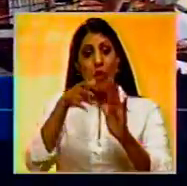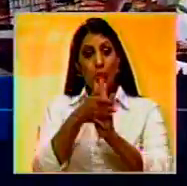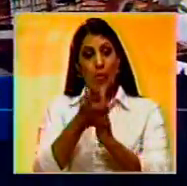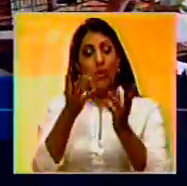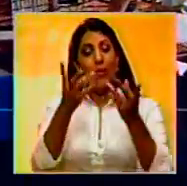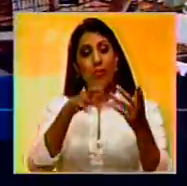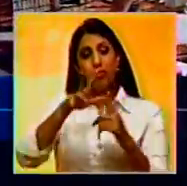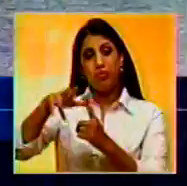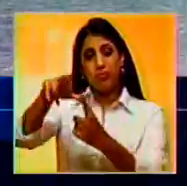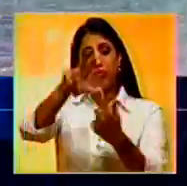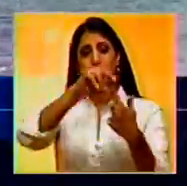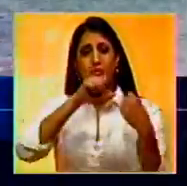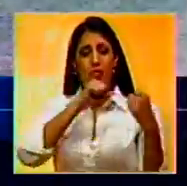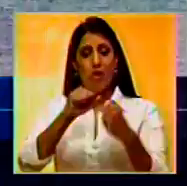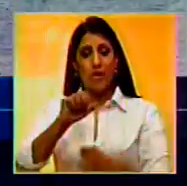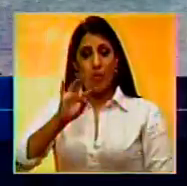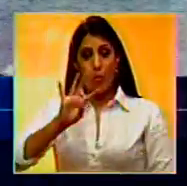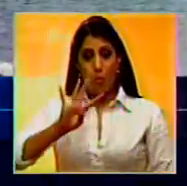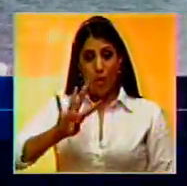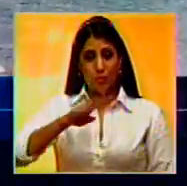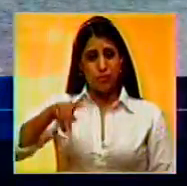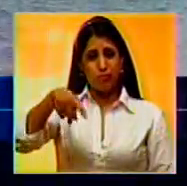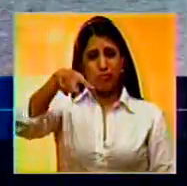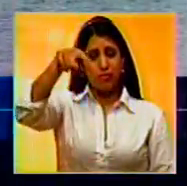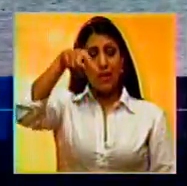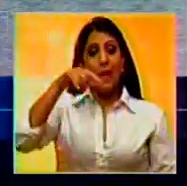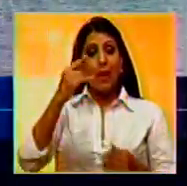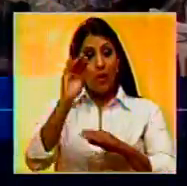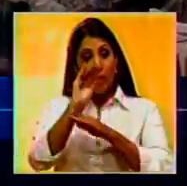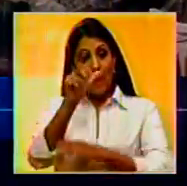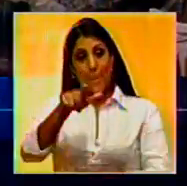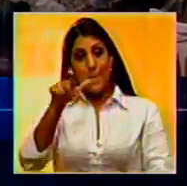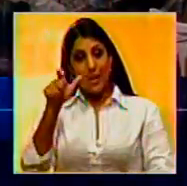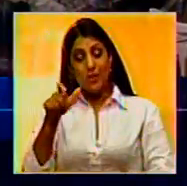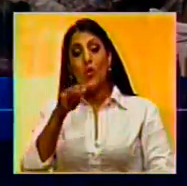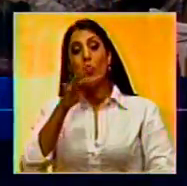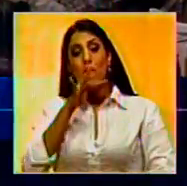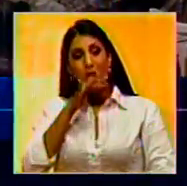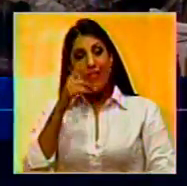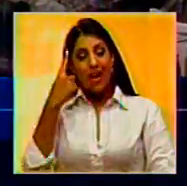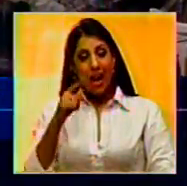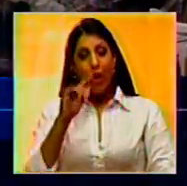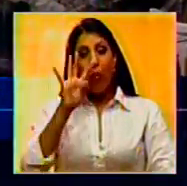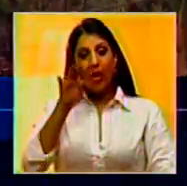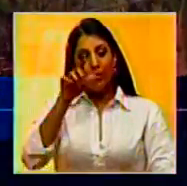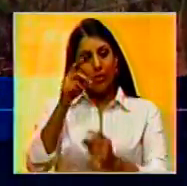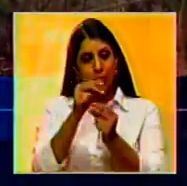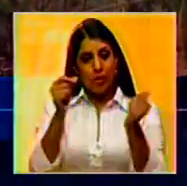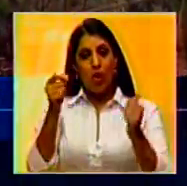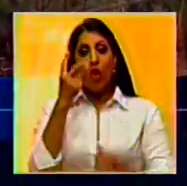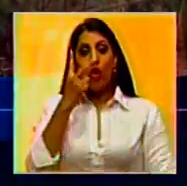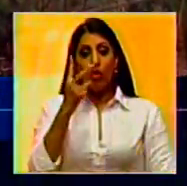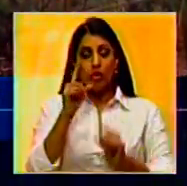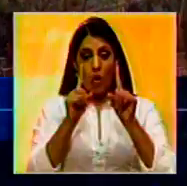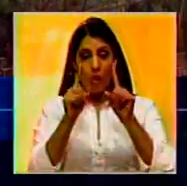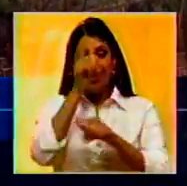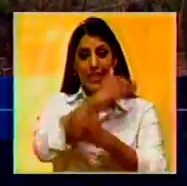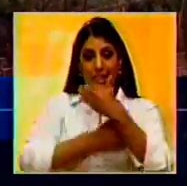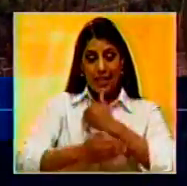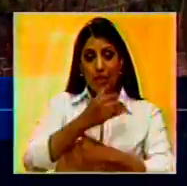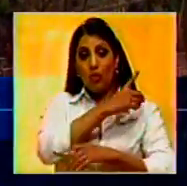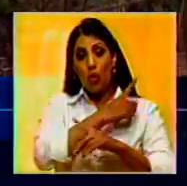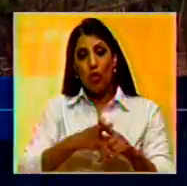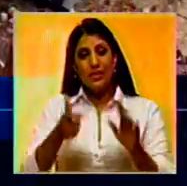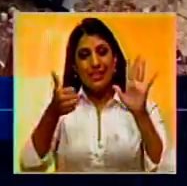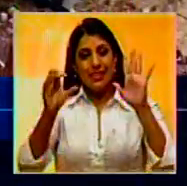que fuera azotada por el ciclón de categoría 4 de acuerdo con protección civil aún hay cuatro desaparecidos o 211 heridos y más